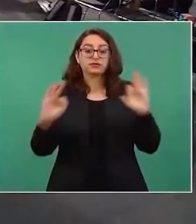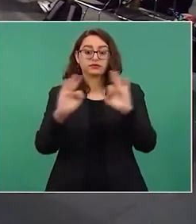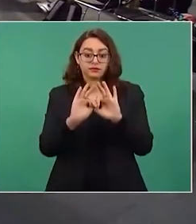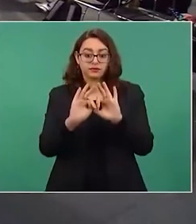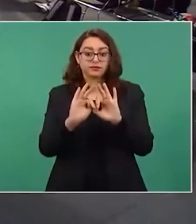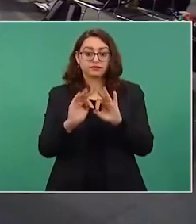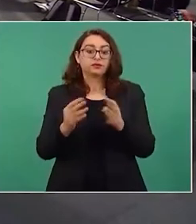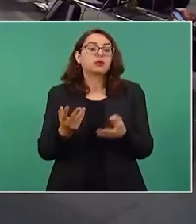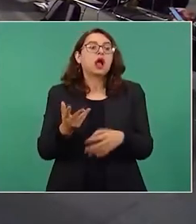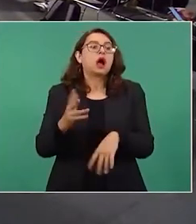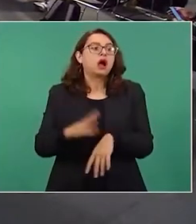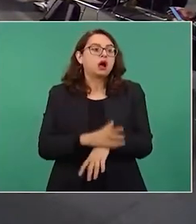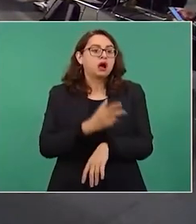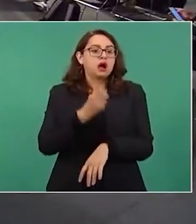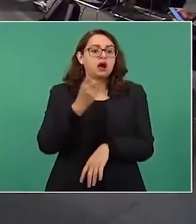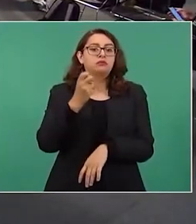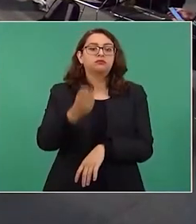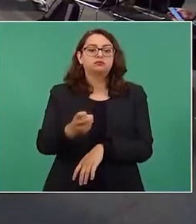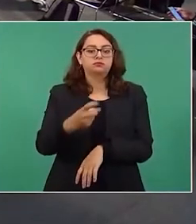Por eso